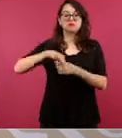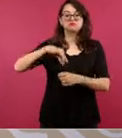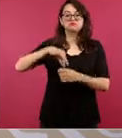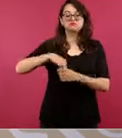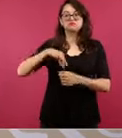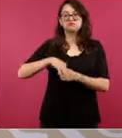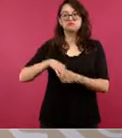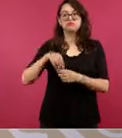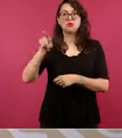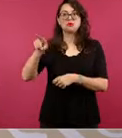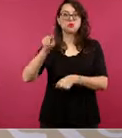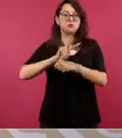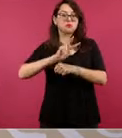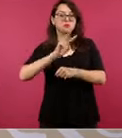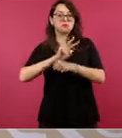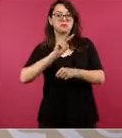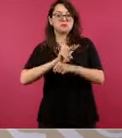sí,